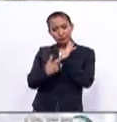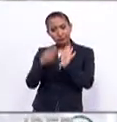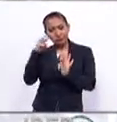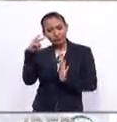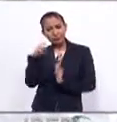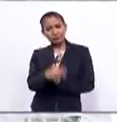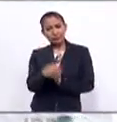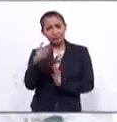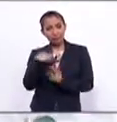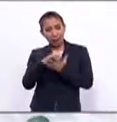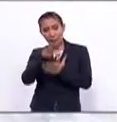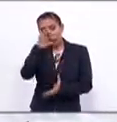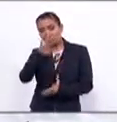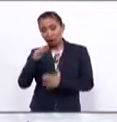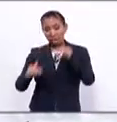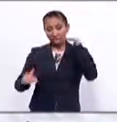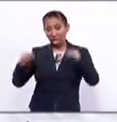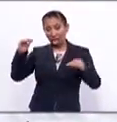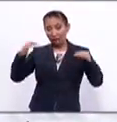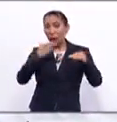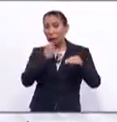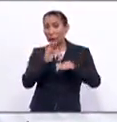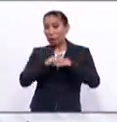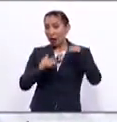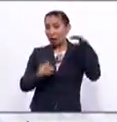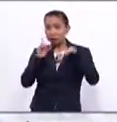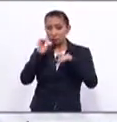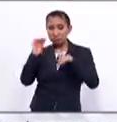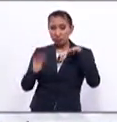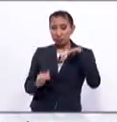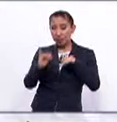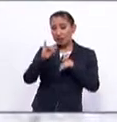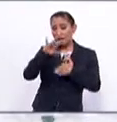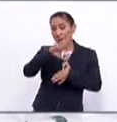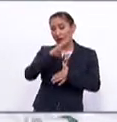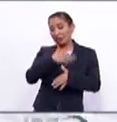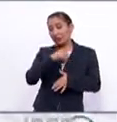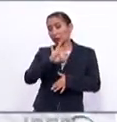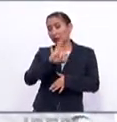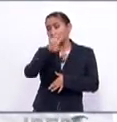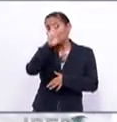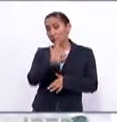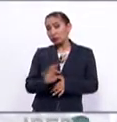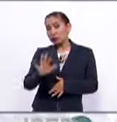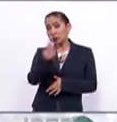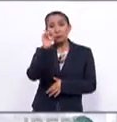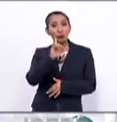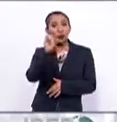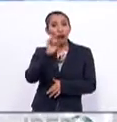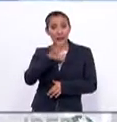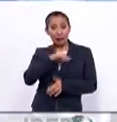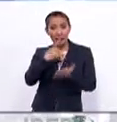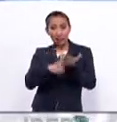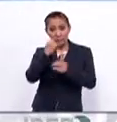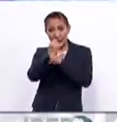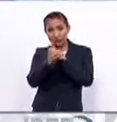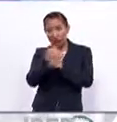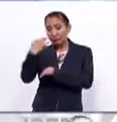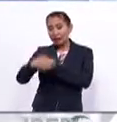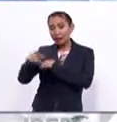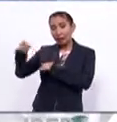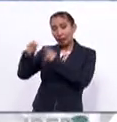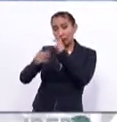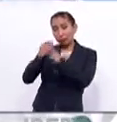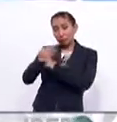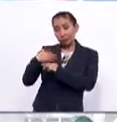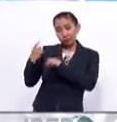presentan a la mayor disparidad de género. A pesar de esto, Iberoamérica cuenta con el 45% de mujeres investigadoras, mientras que en